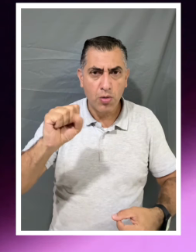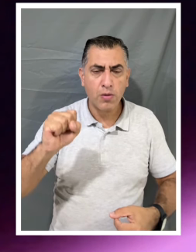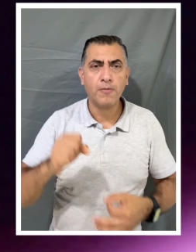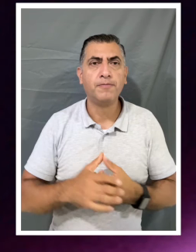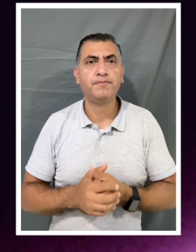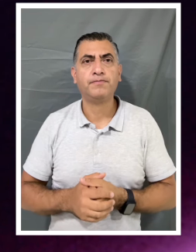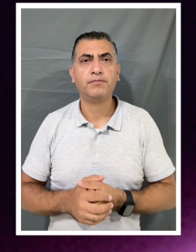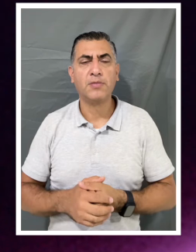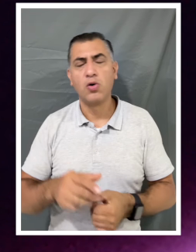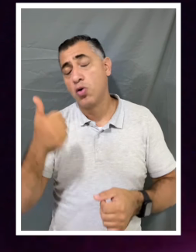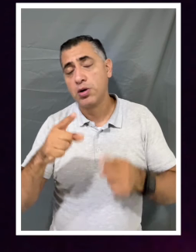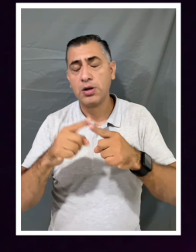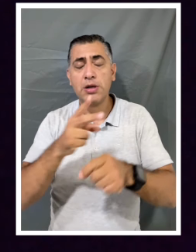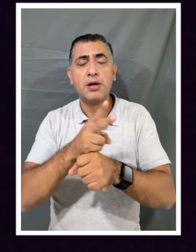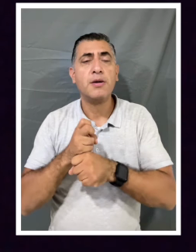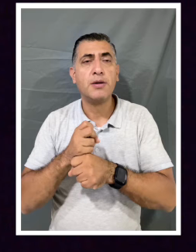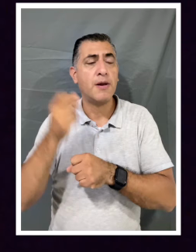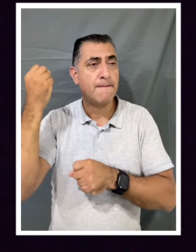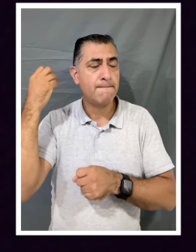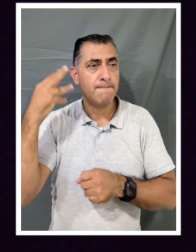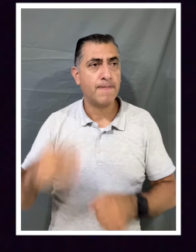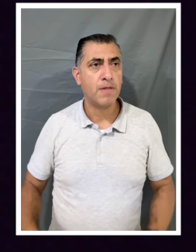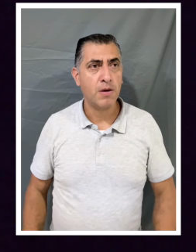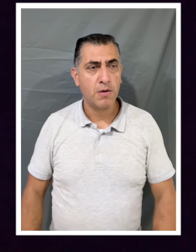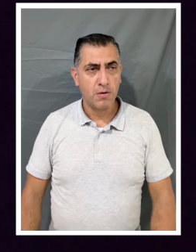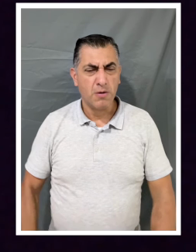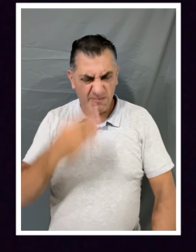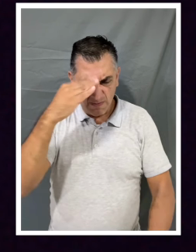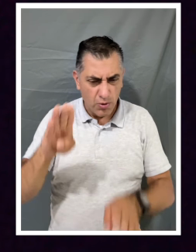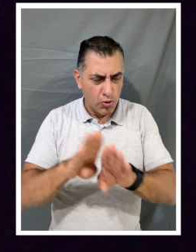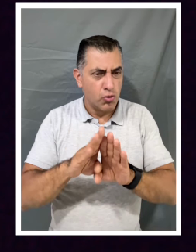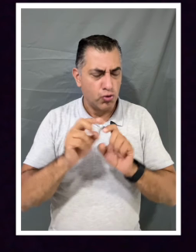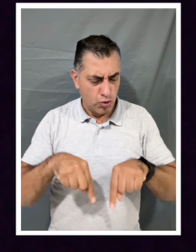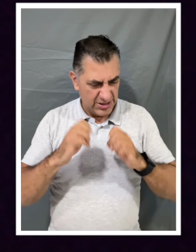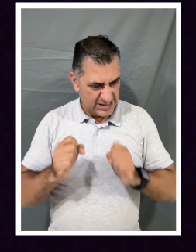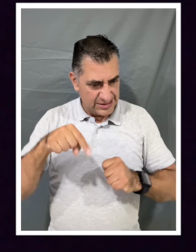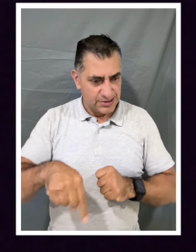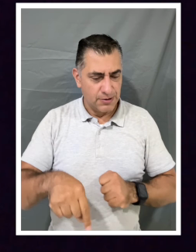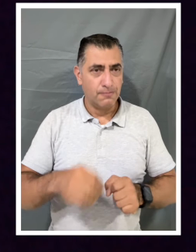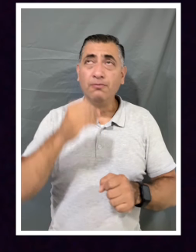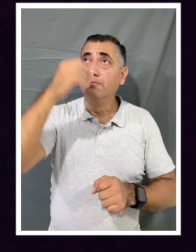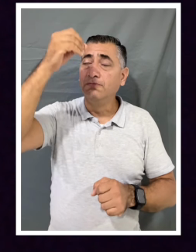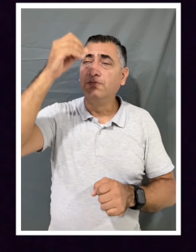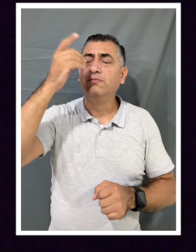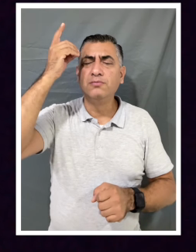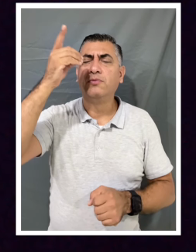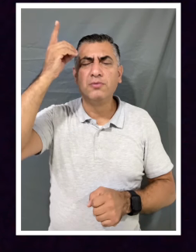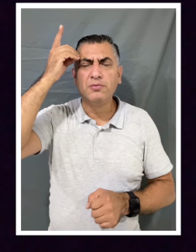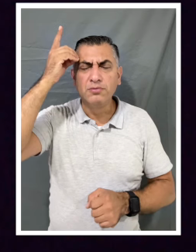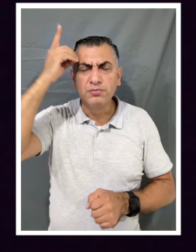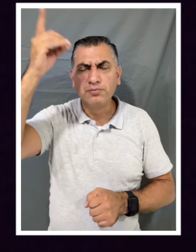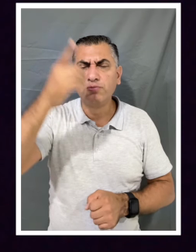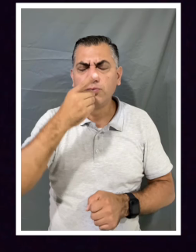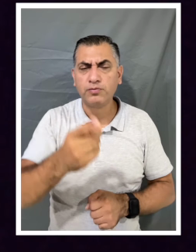de otros lugares a predicar o o a o a ser pastor sabes cómo decidí yo quedarme aquí porque en oración el espíritu santo a mí me